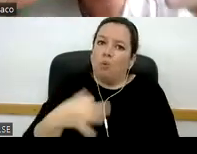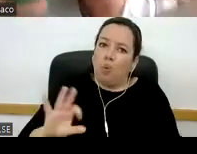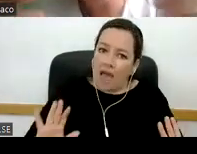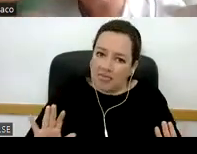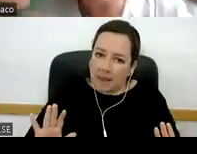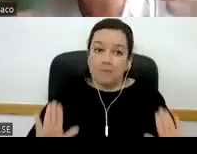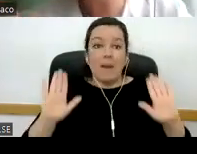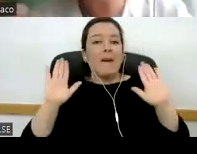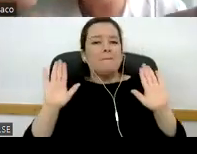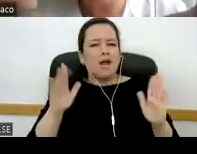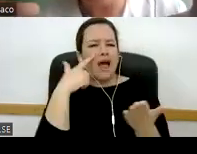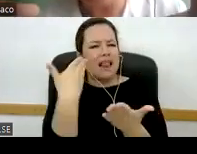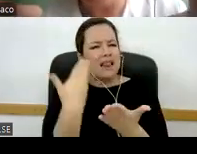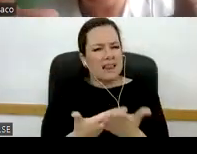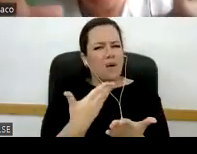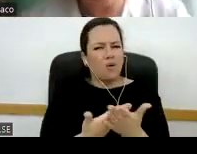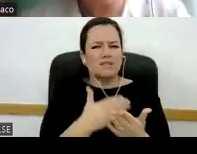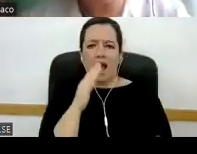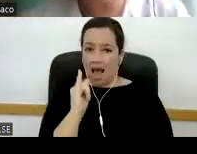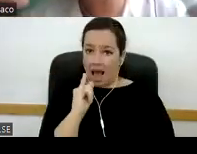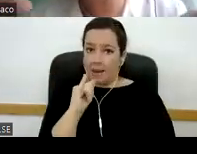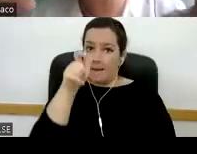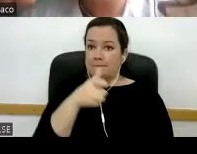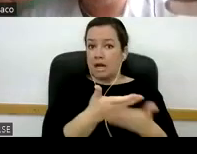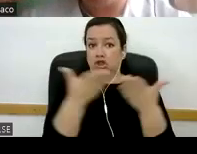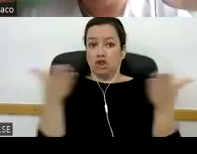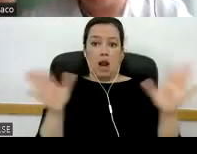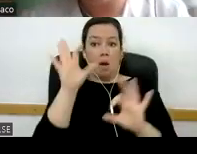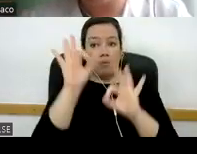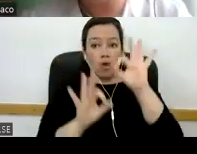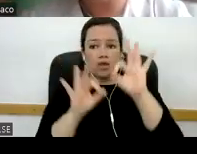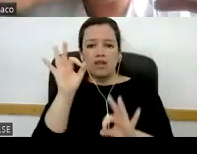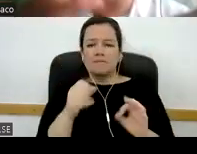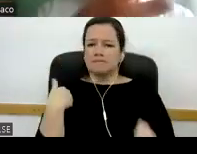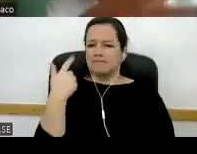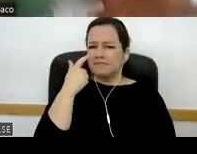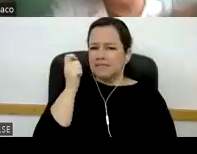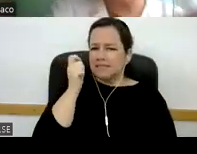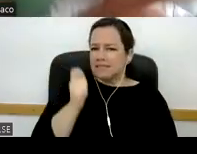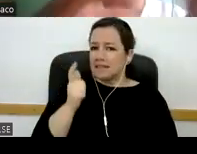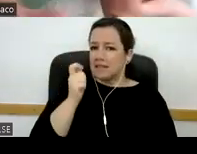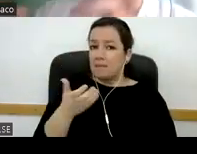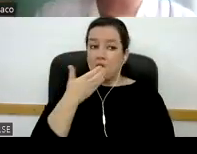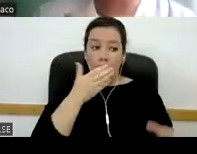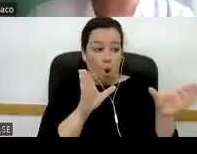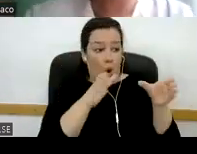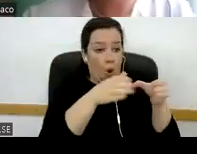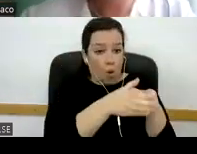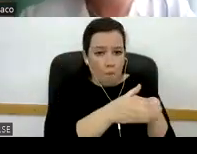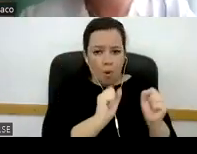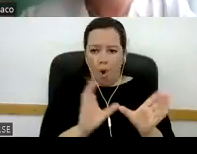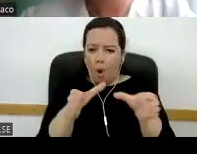sí que se ha visto, ya, como os digo, que a nivel de población suele suceder más si coges por grupos de